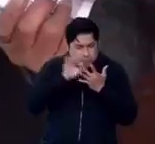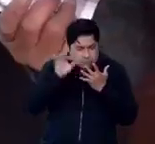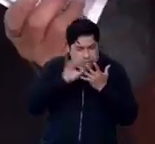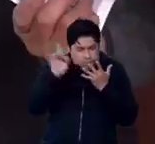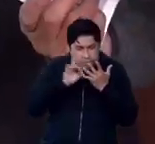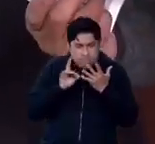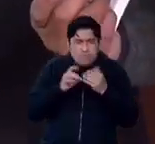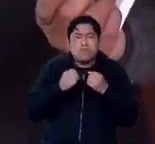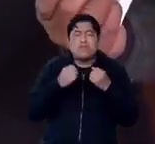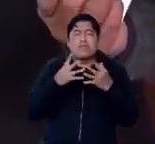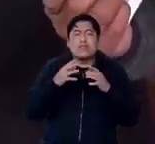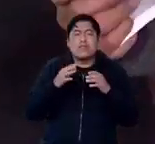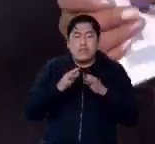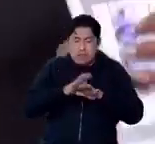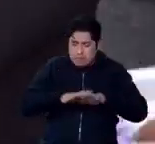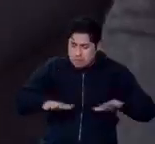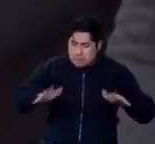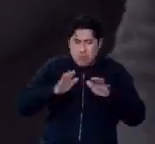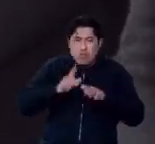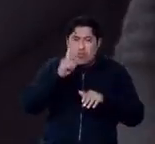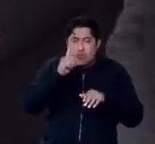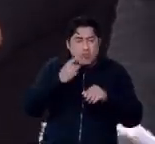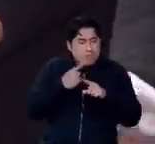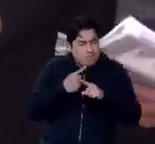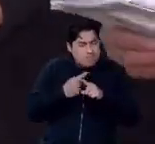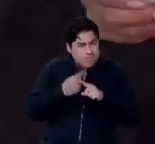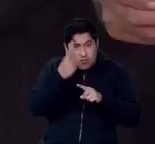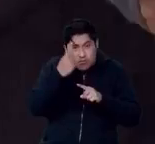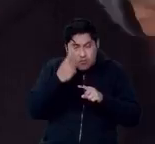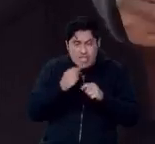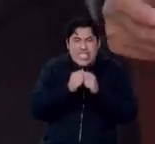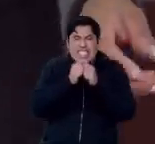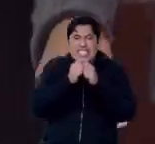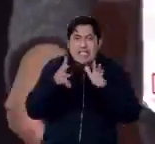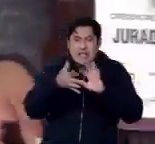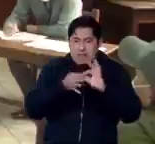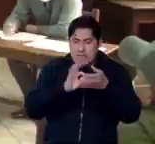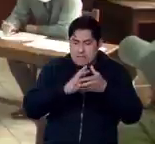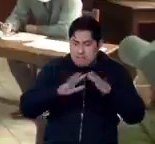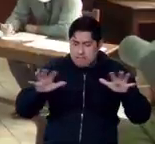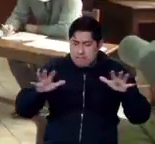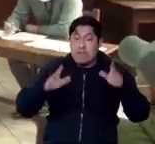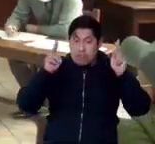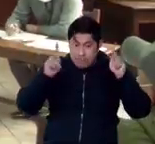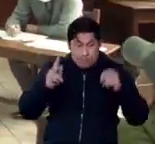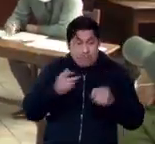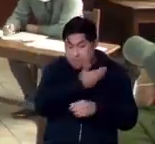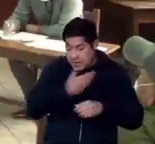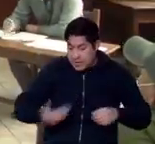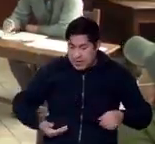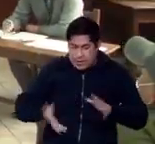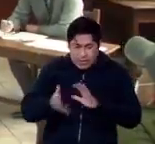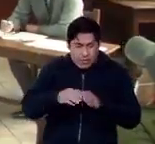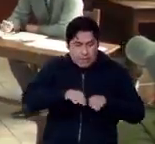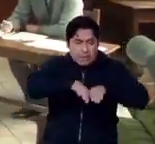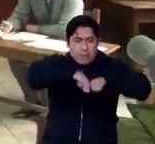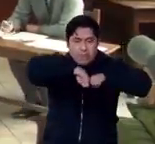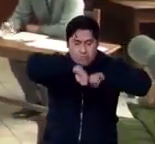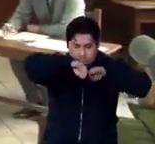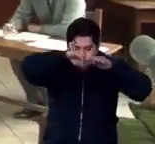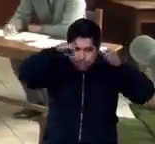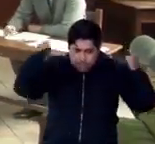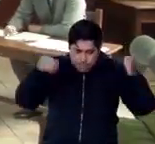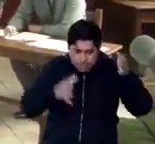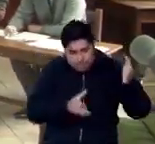El escrutinio es el conteo de las papeletas de sufragio, una por una, pero sin desdoblarlas. El presidente o presidenta de mesa debe abrir